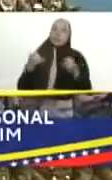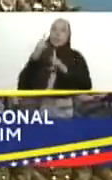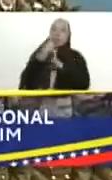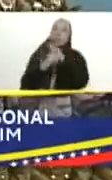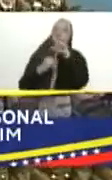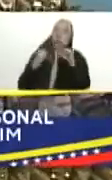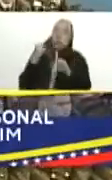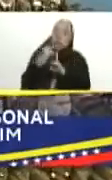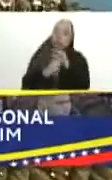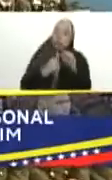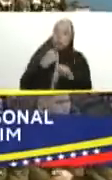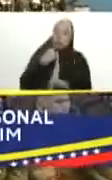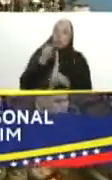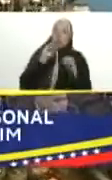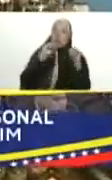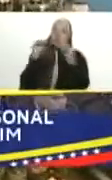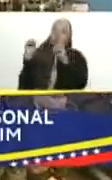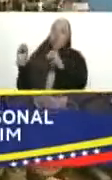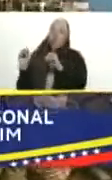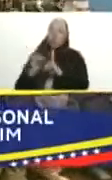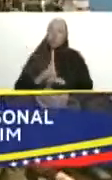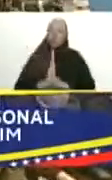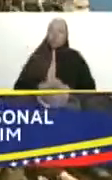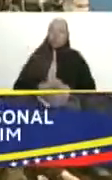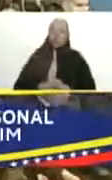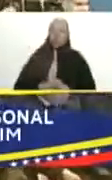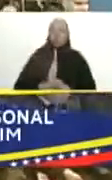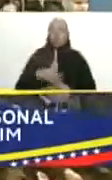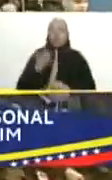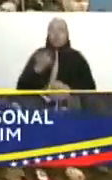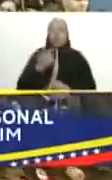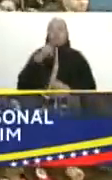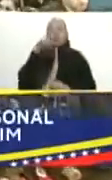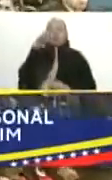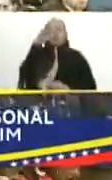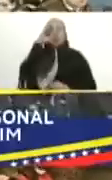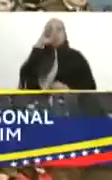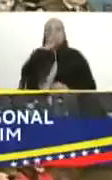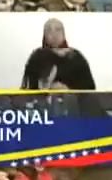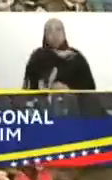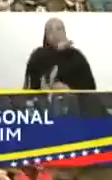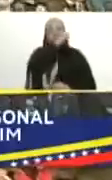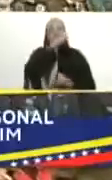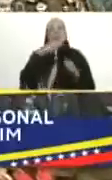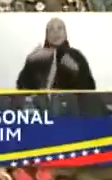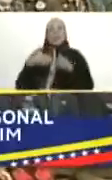Twitter. Al grado de mayor y capitán de corbeta.